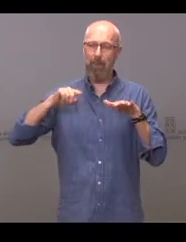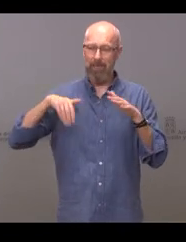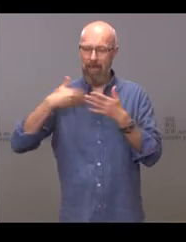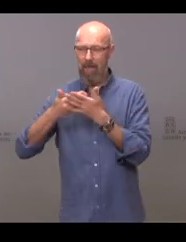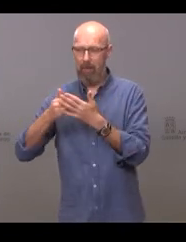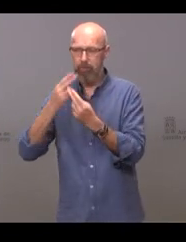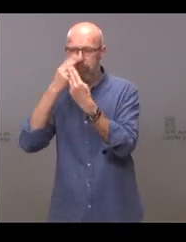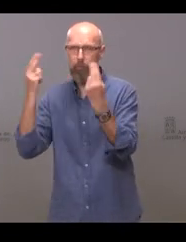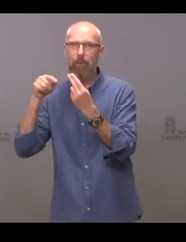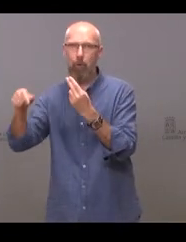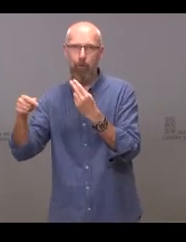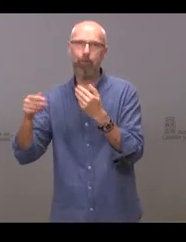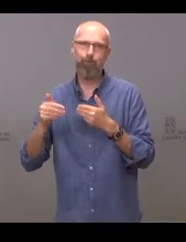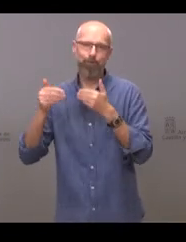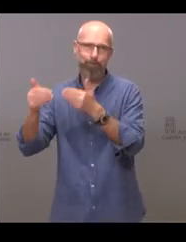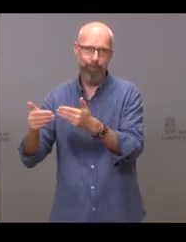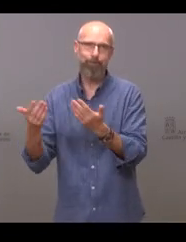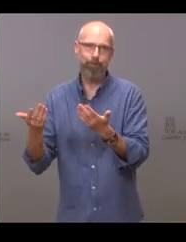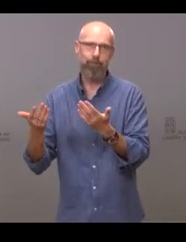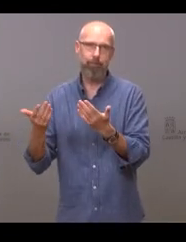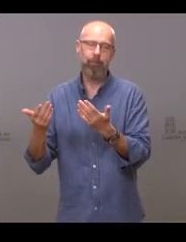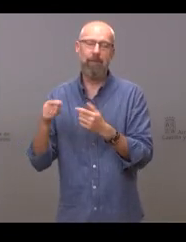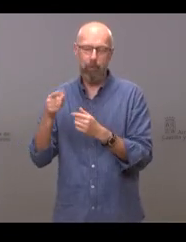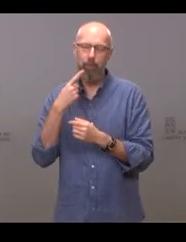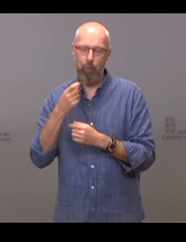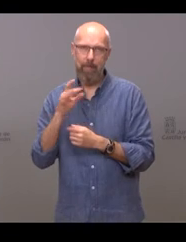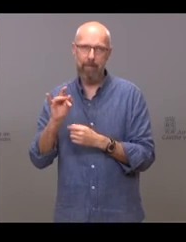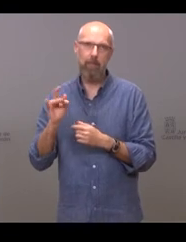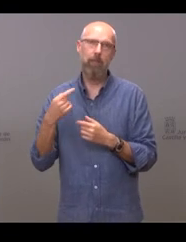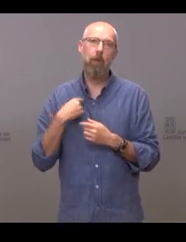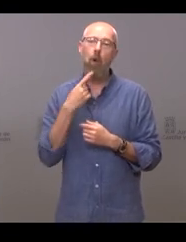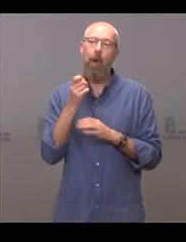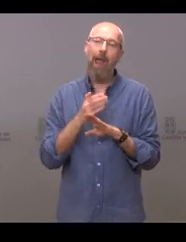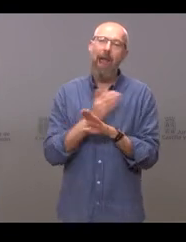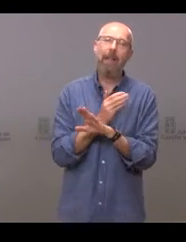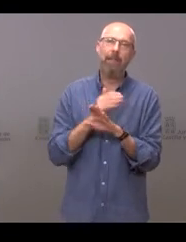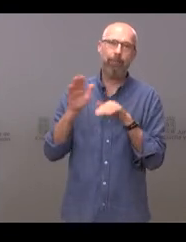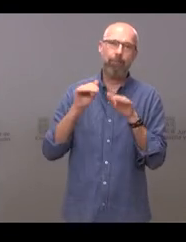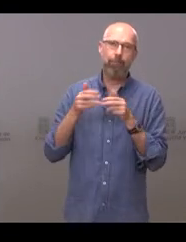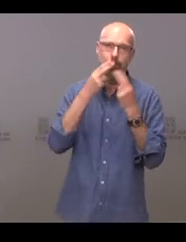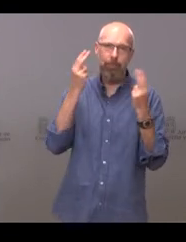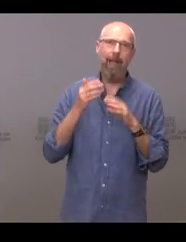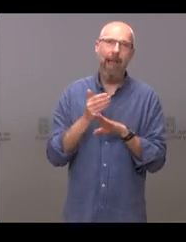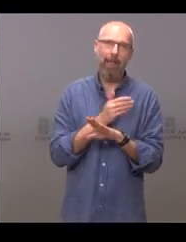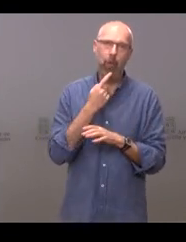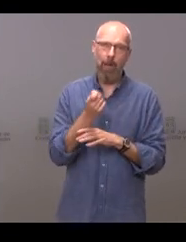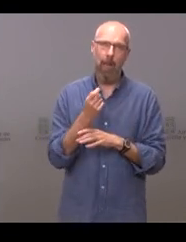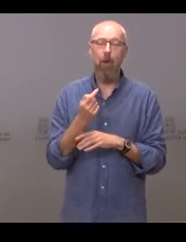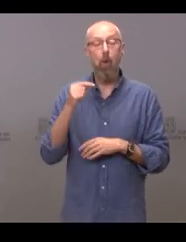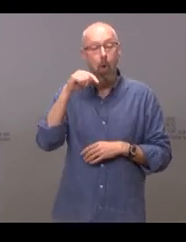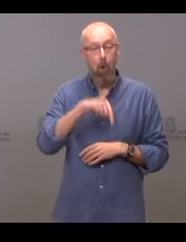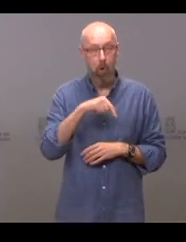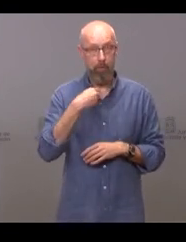dificultad luego las solicitudes nos hubiera gustado que se hubiera hecho antes y hoy al gobierno le hemos